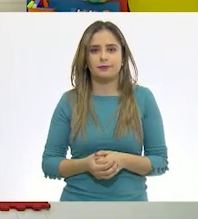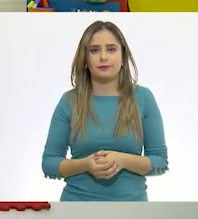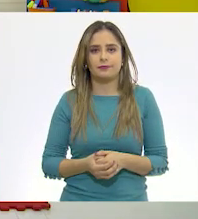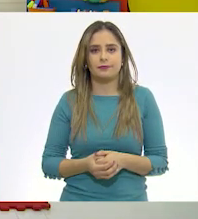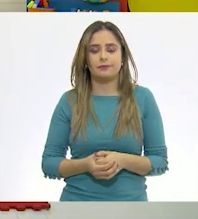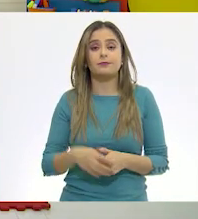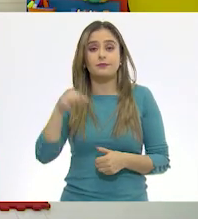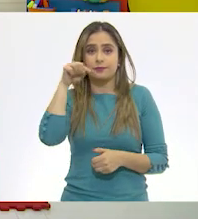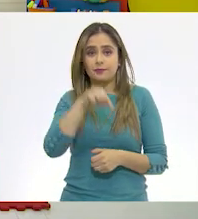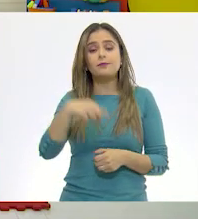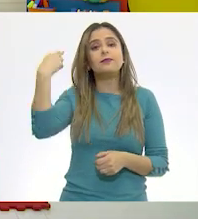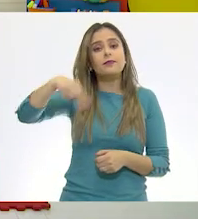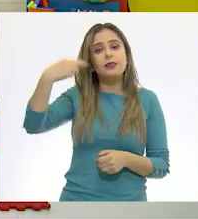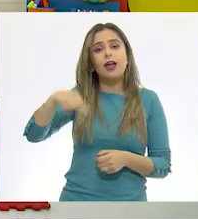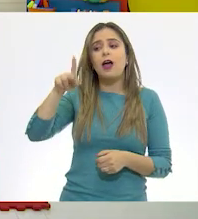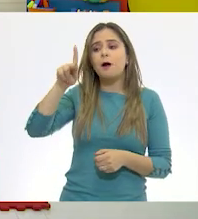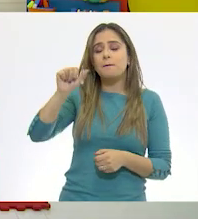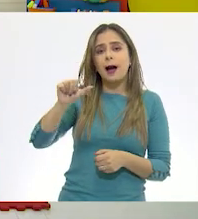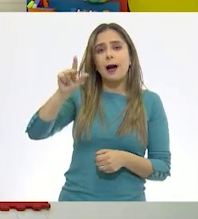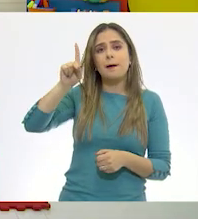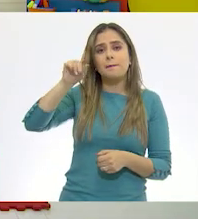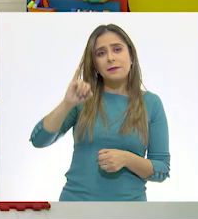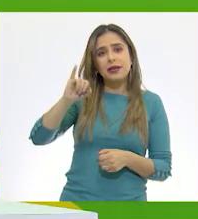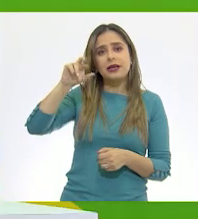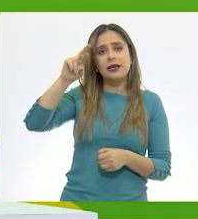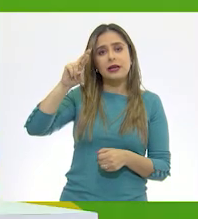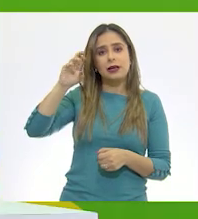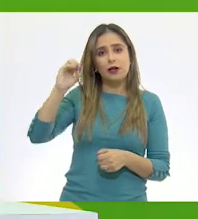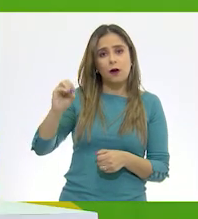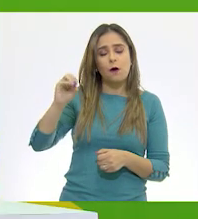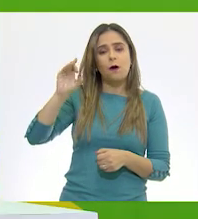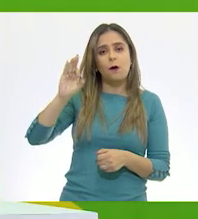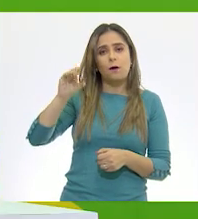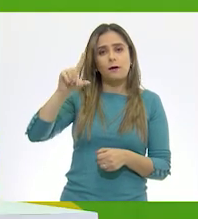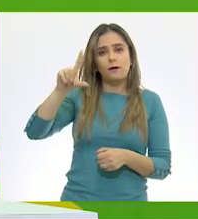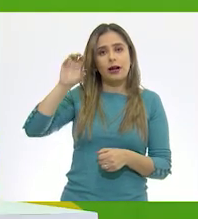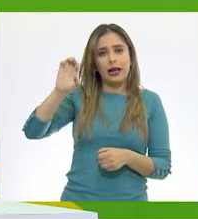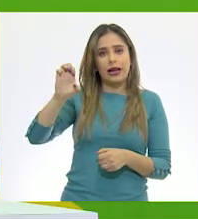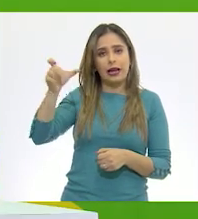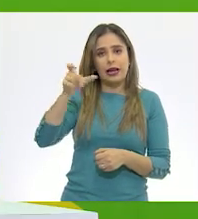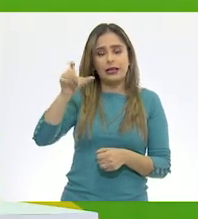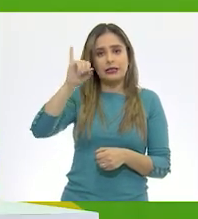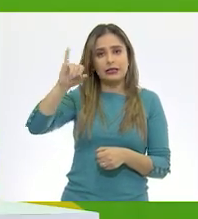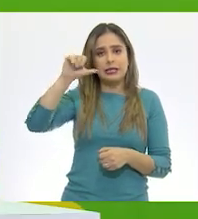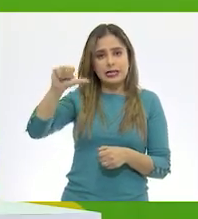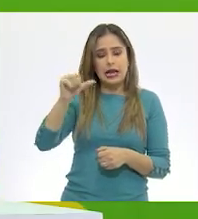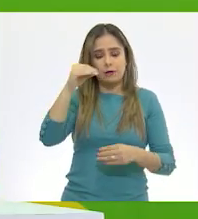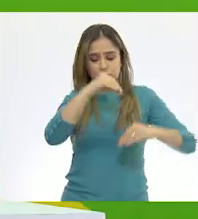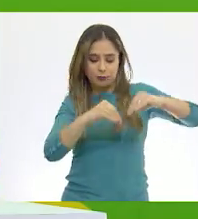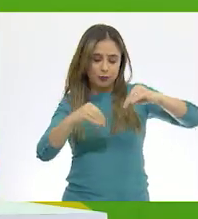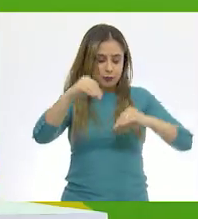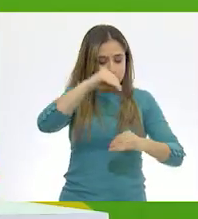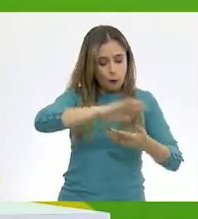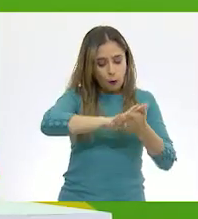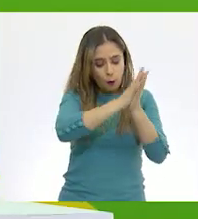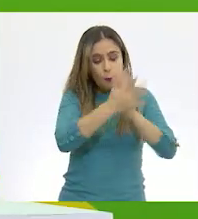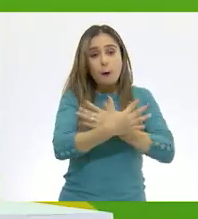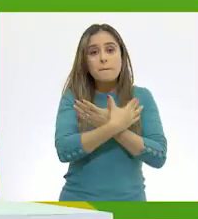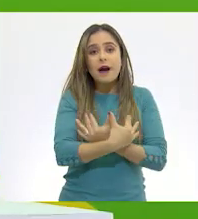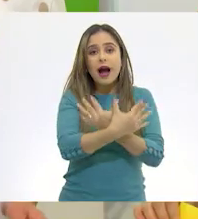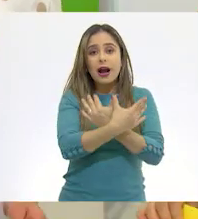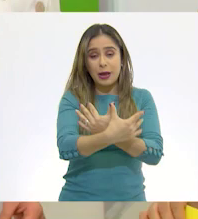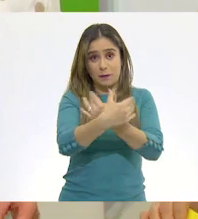Esta técnica se llama papiroflexia. Vamos a hacerla paso por paso. Elige qué color quieres. ¿De qué color